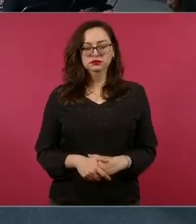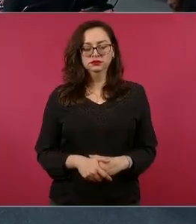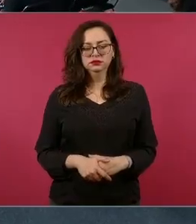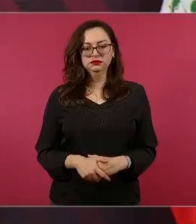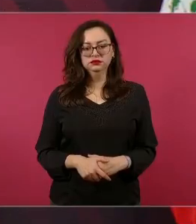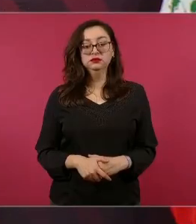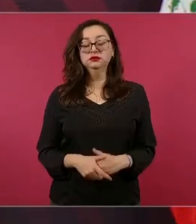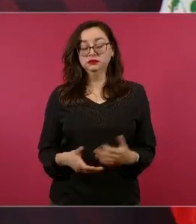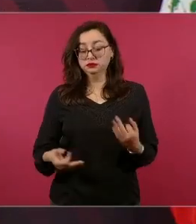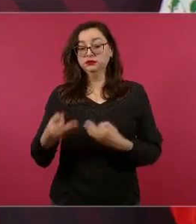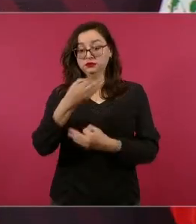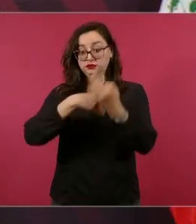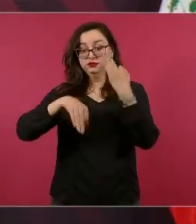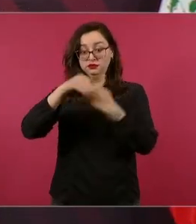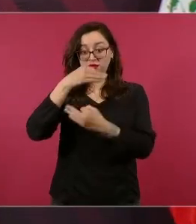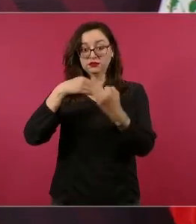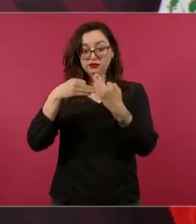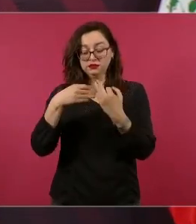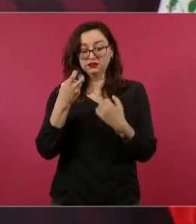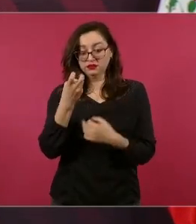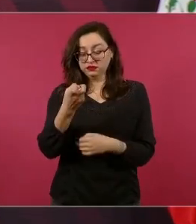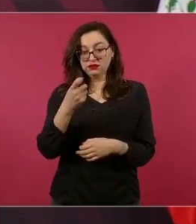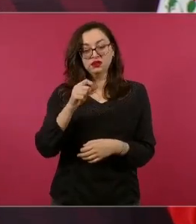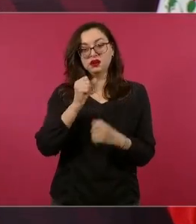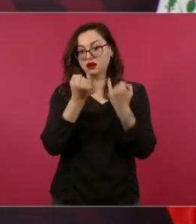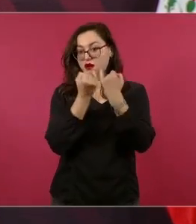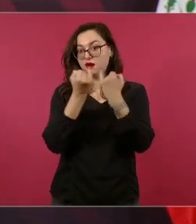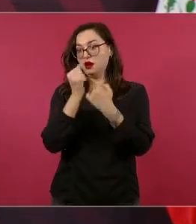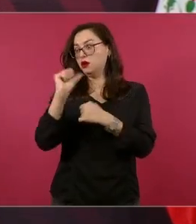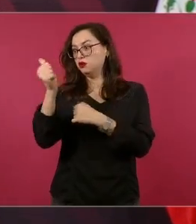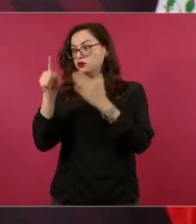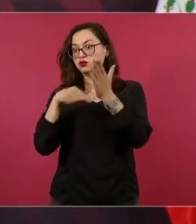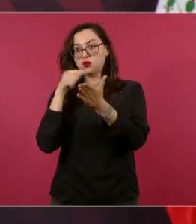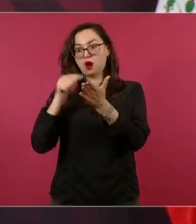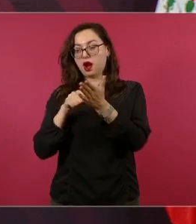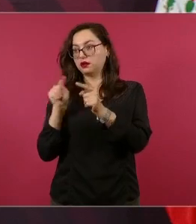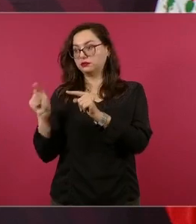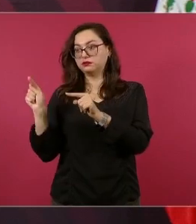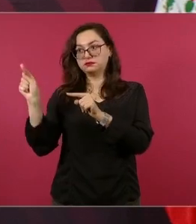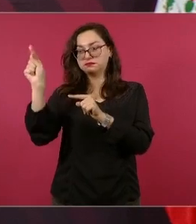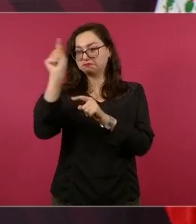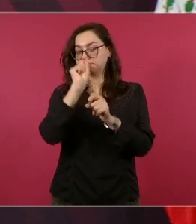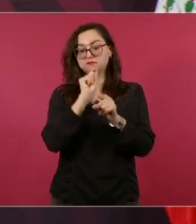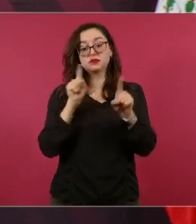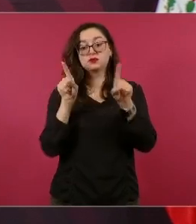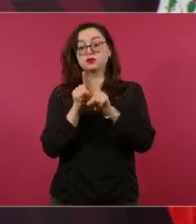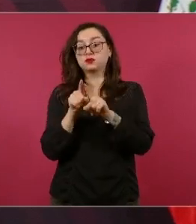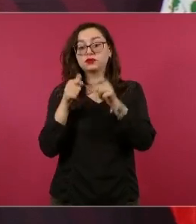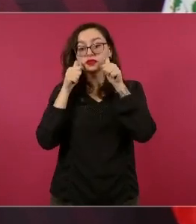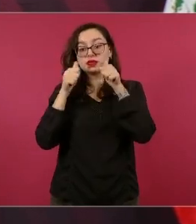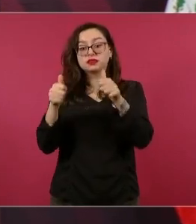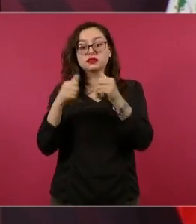cuenta. Sí, todo, o sea, ya hemos actuado así en otros casos y es integral.